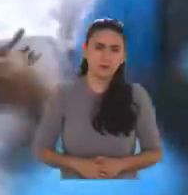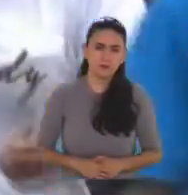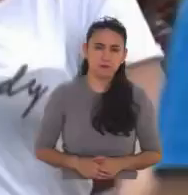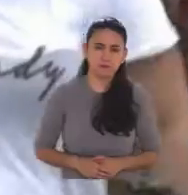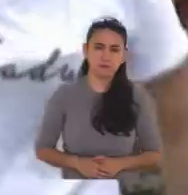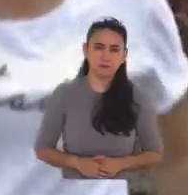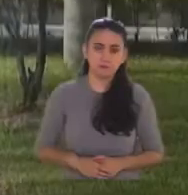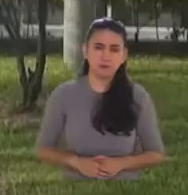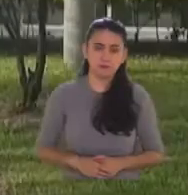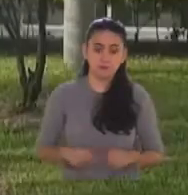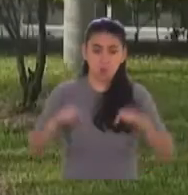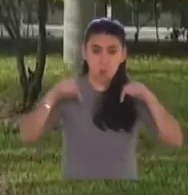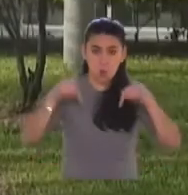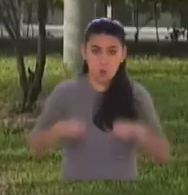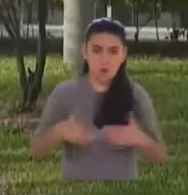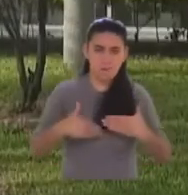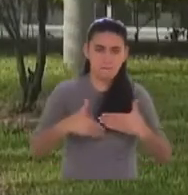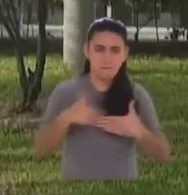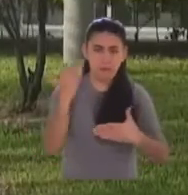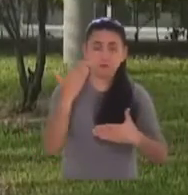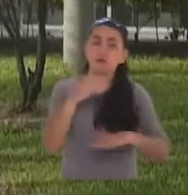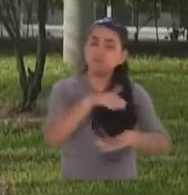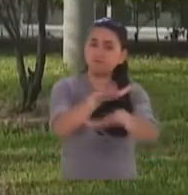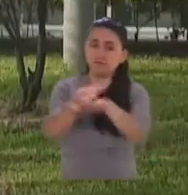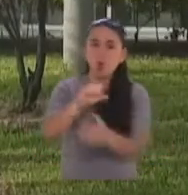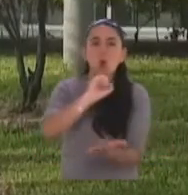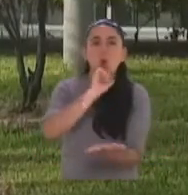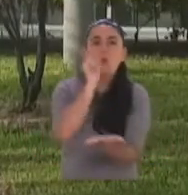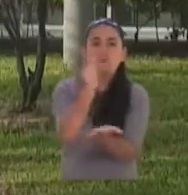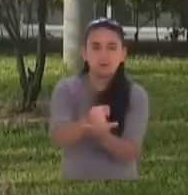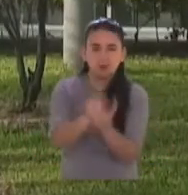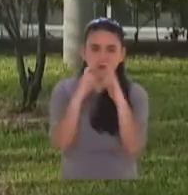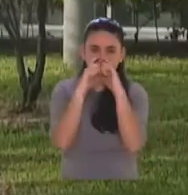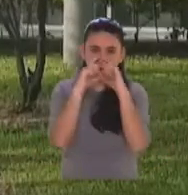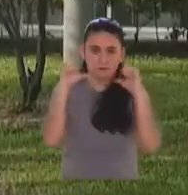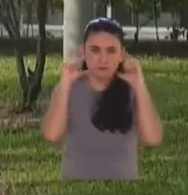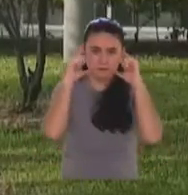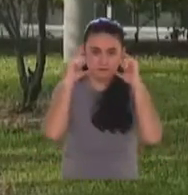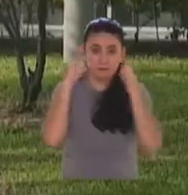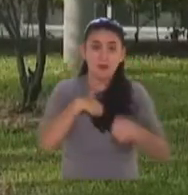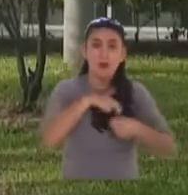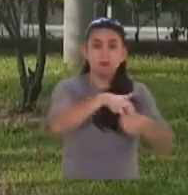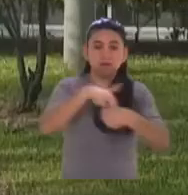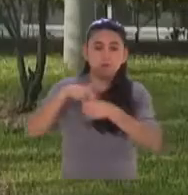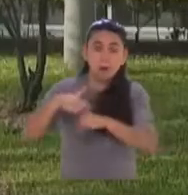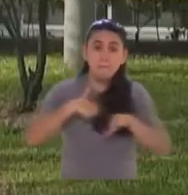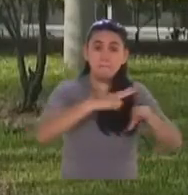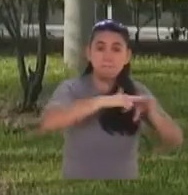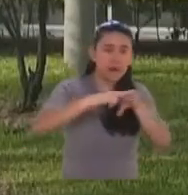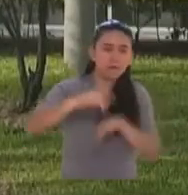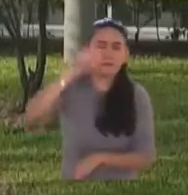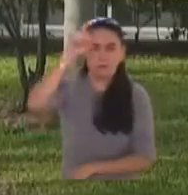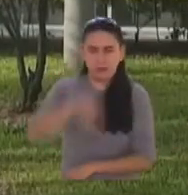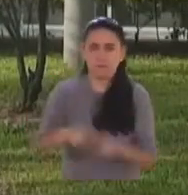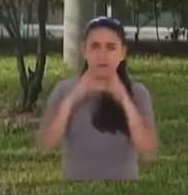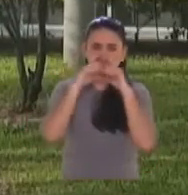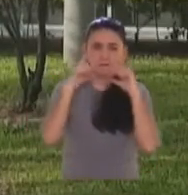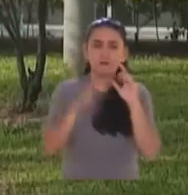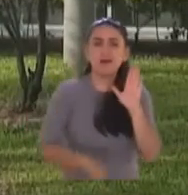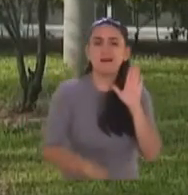A partir de este momento vuelve a ser obligatorio el uso del tapabocas en toda la red metro. Esto enmarcado en la